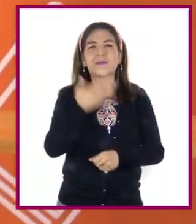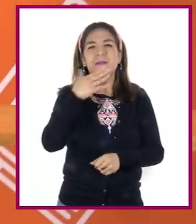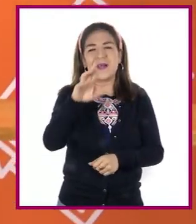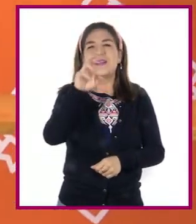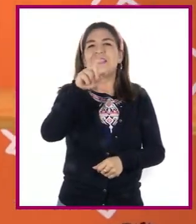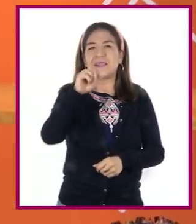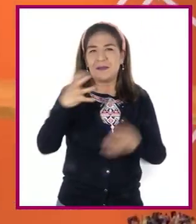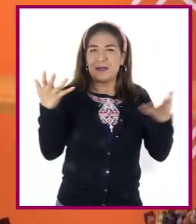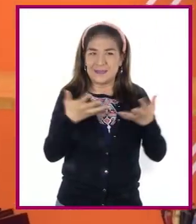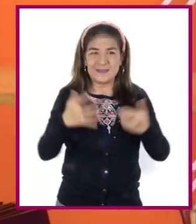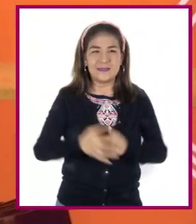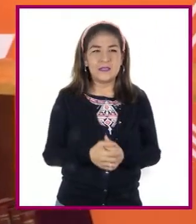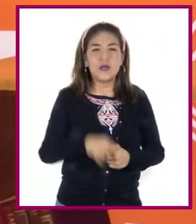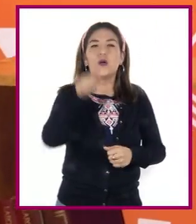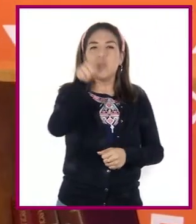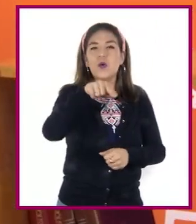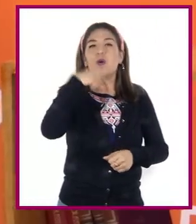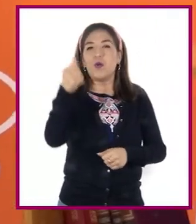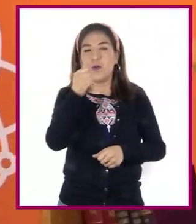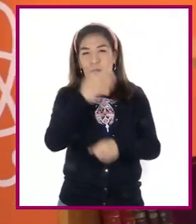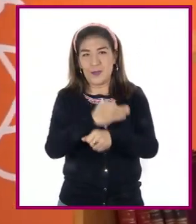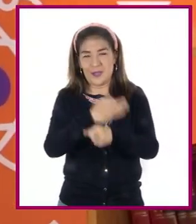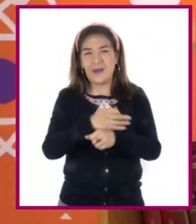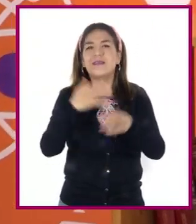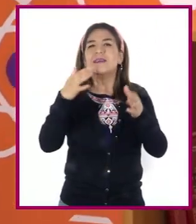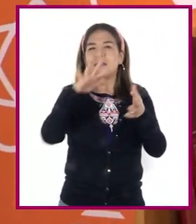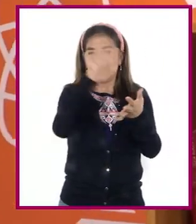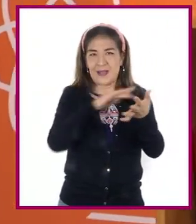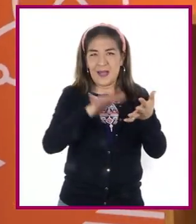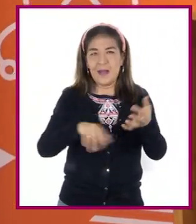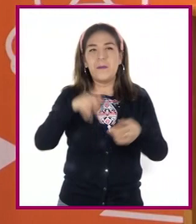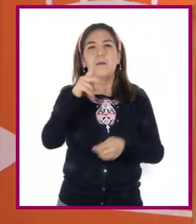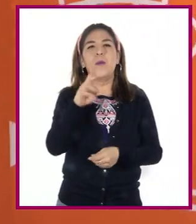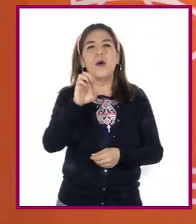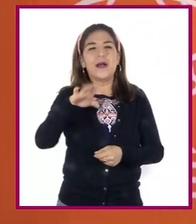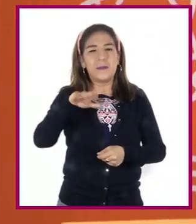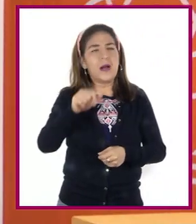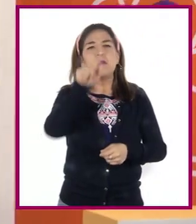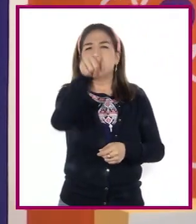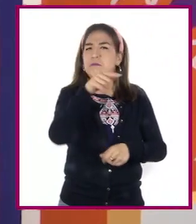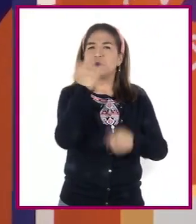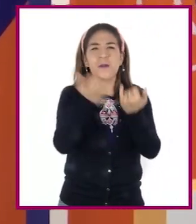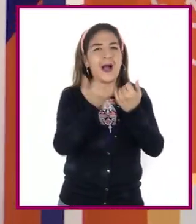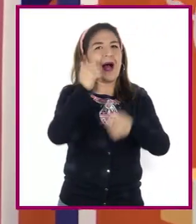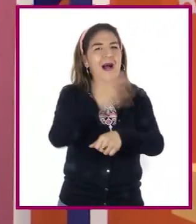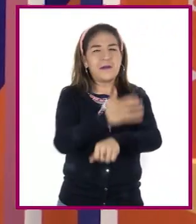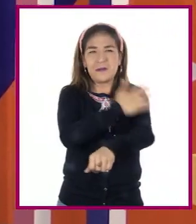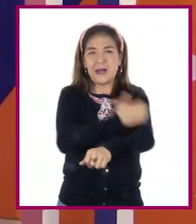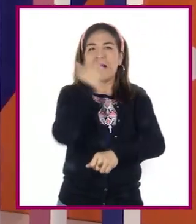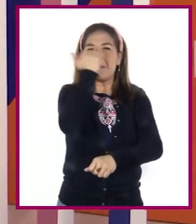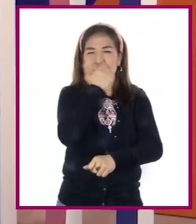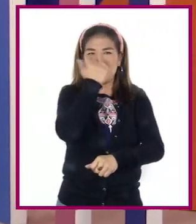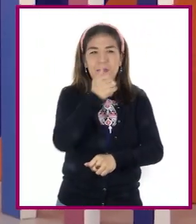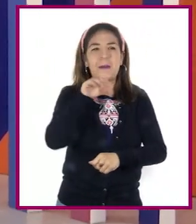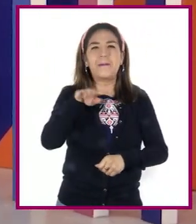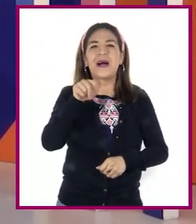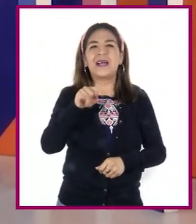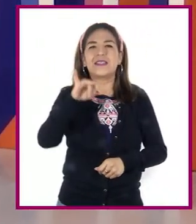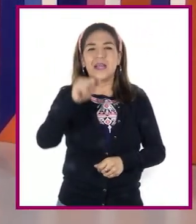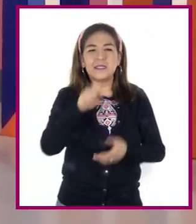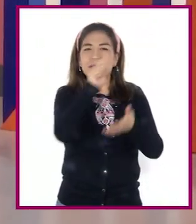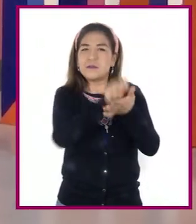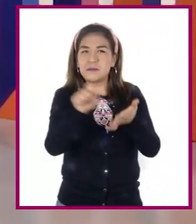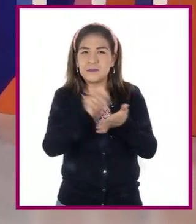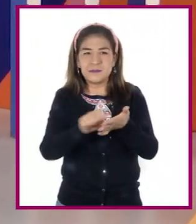reto? Vamos a leer el siguiente poema que escribió un alumno como ustedes. Matías George Castro Slim.